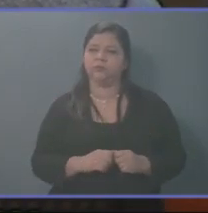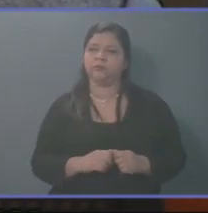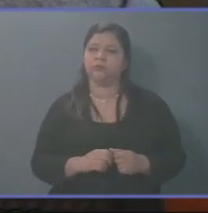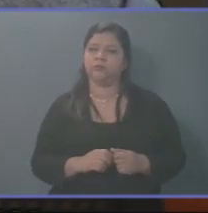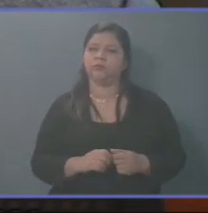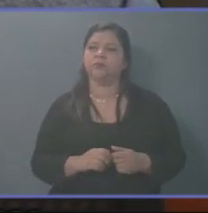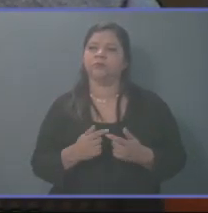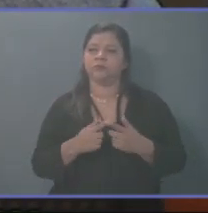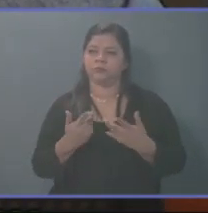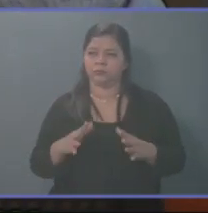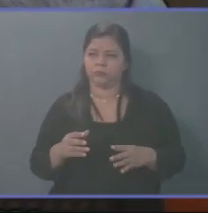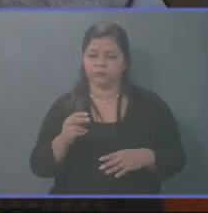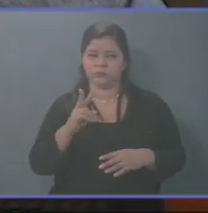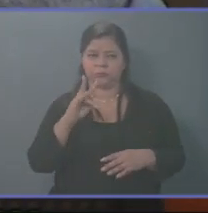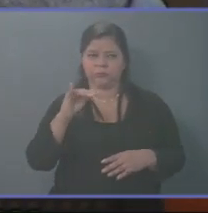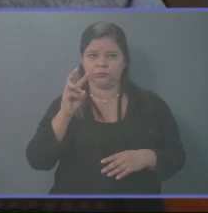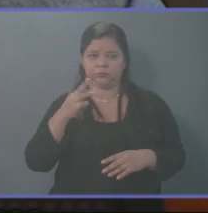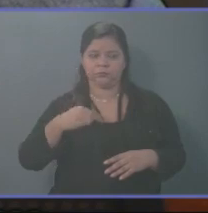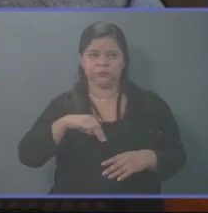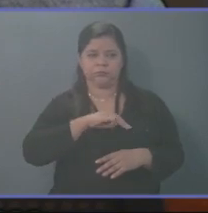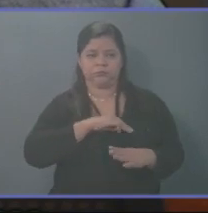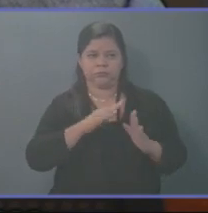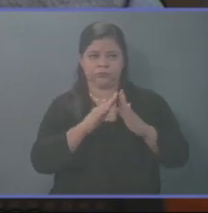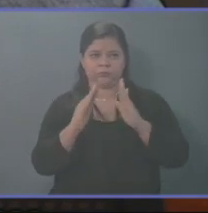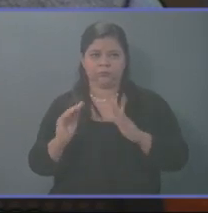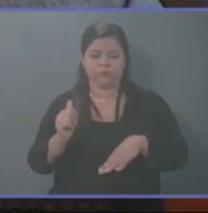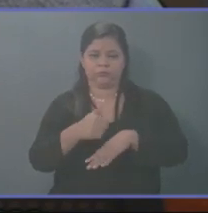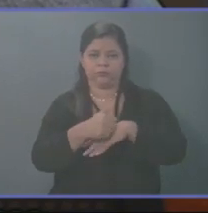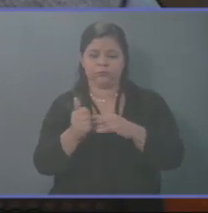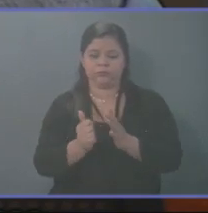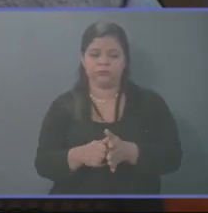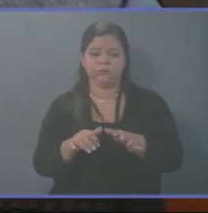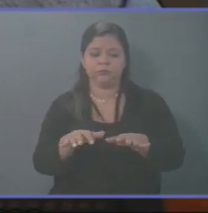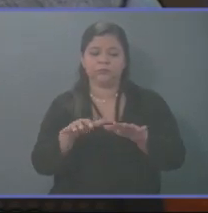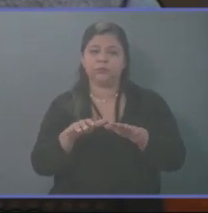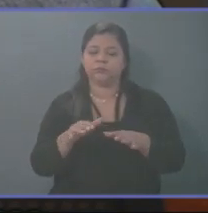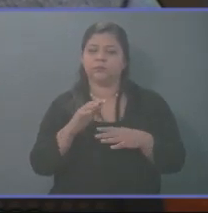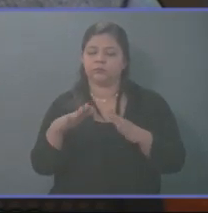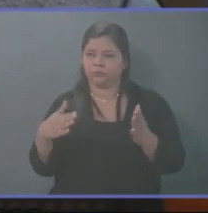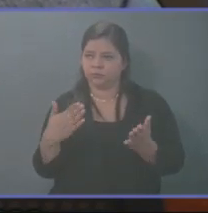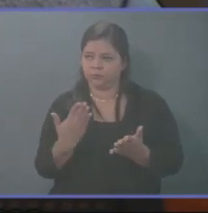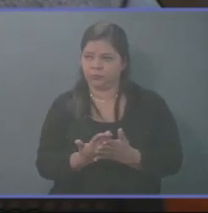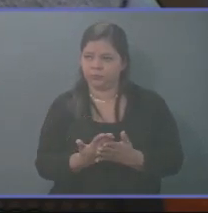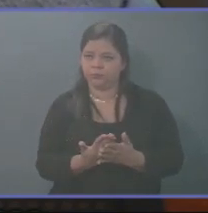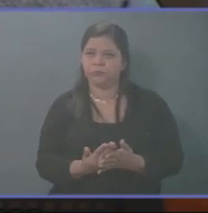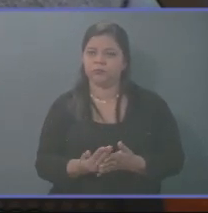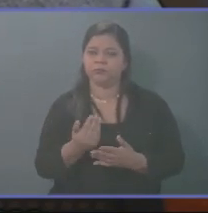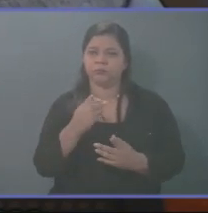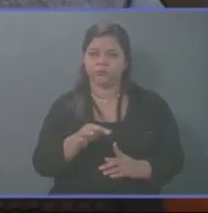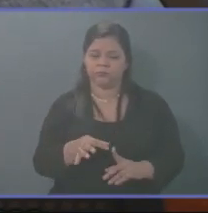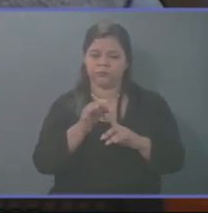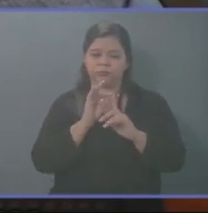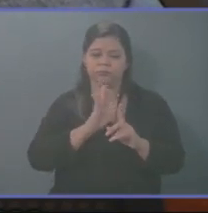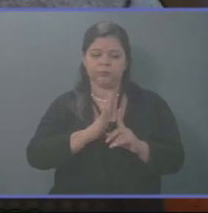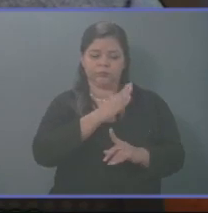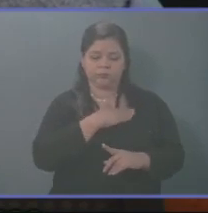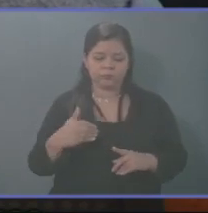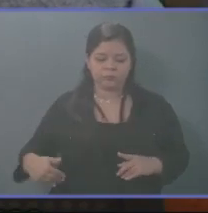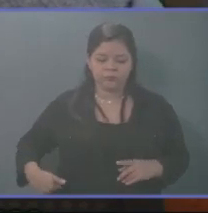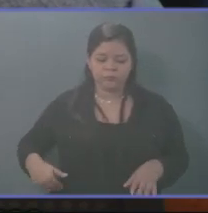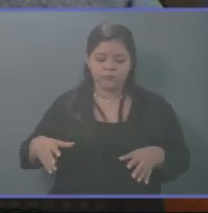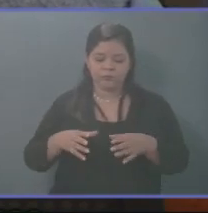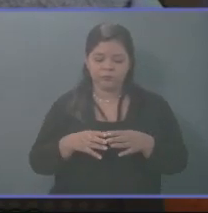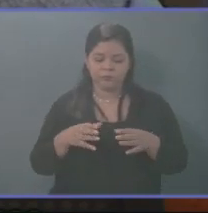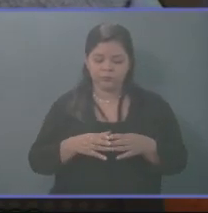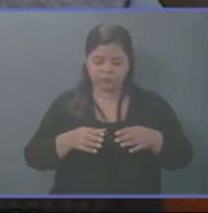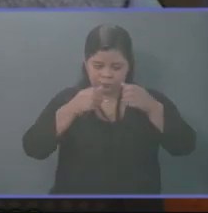por el Ministerio de Vivienda, la integración de la Asamblea de Gobernadores y la designación de su presidencia, la atribución